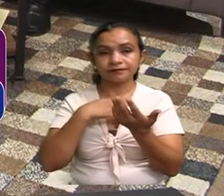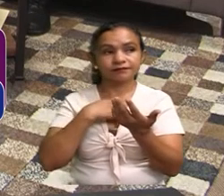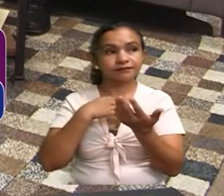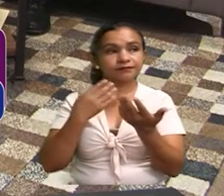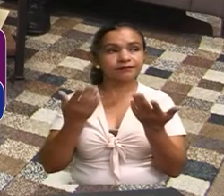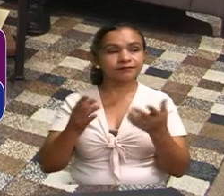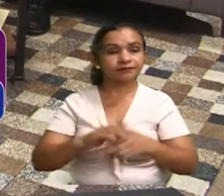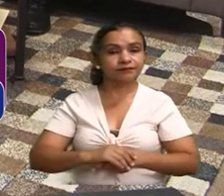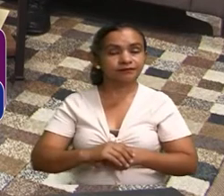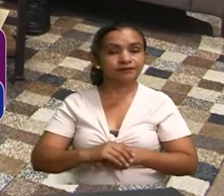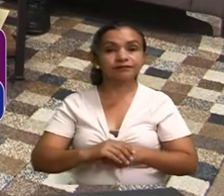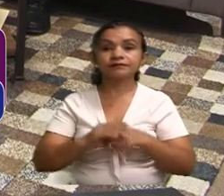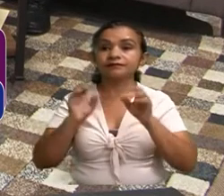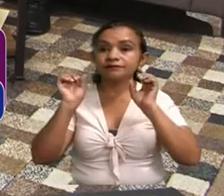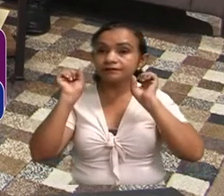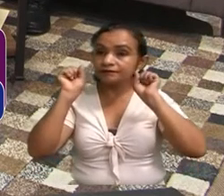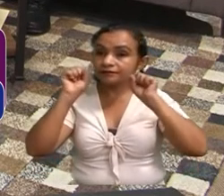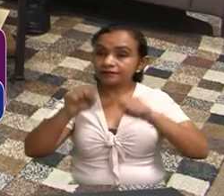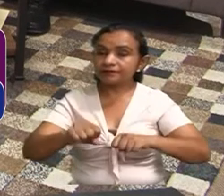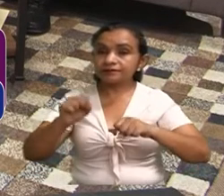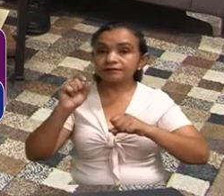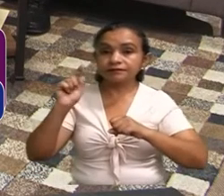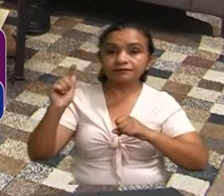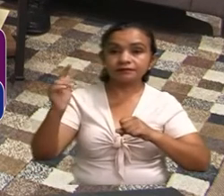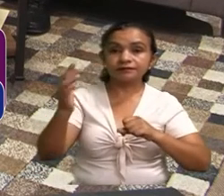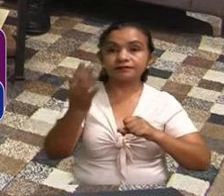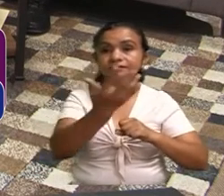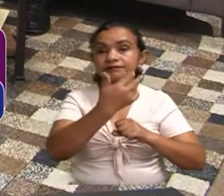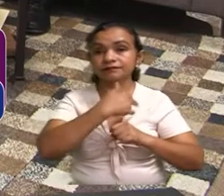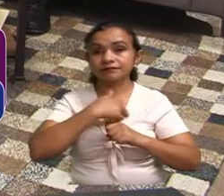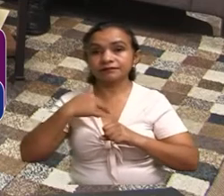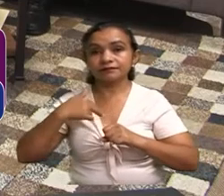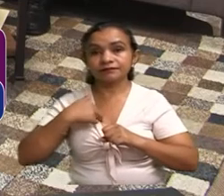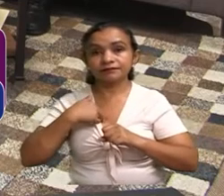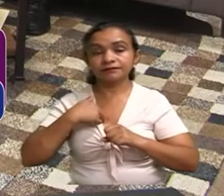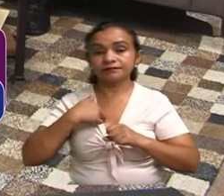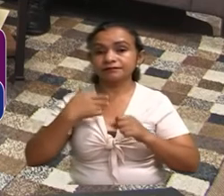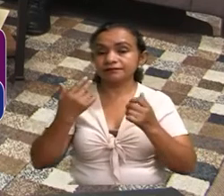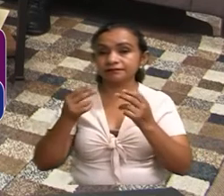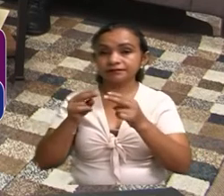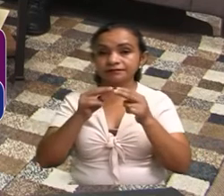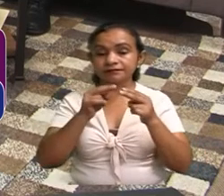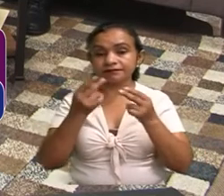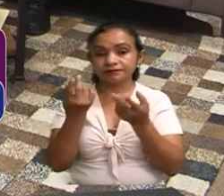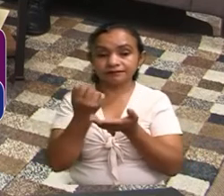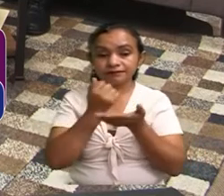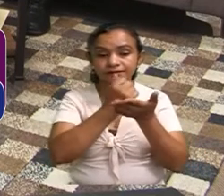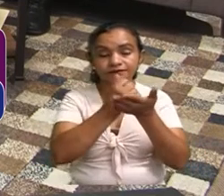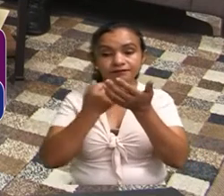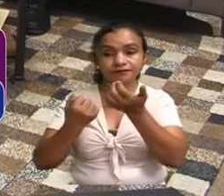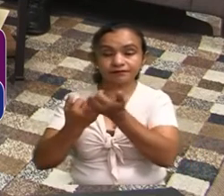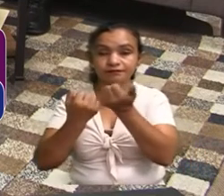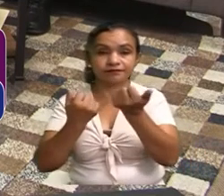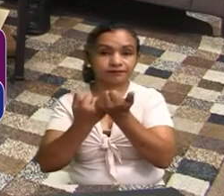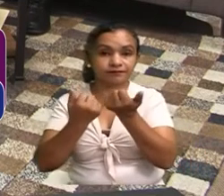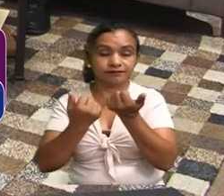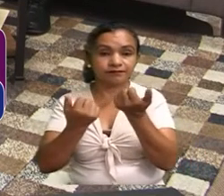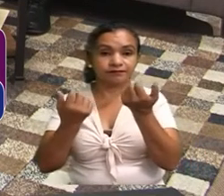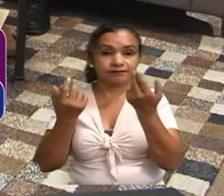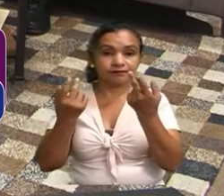competencia. Y de que nosotros seamos una intermediadora de recursos de la cooperación, pero